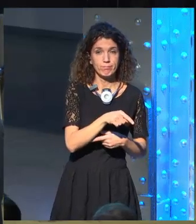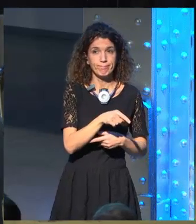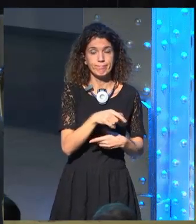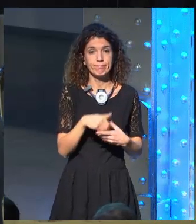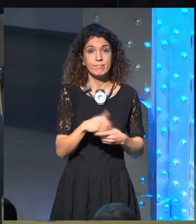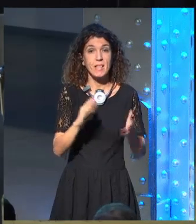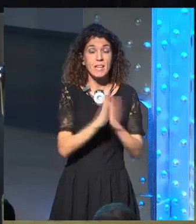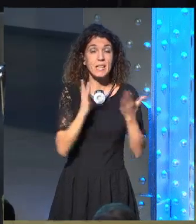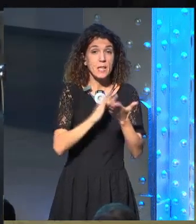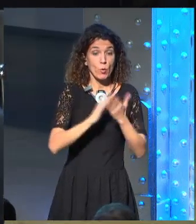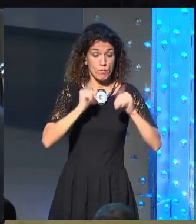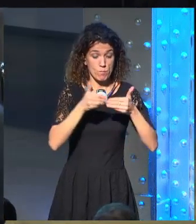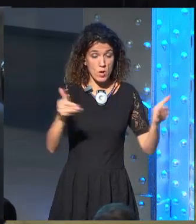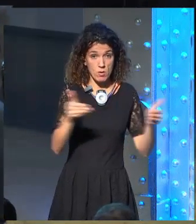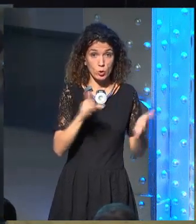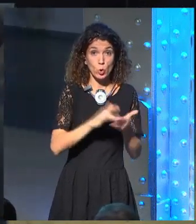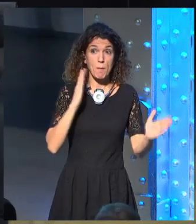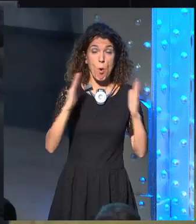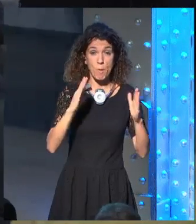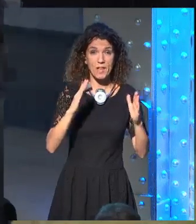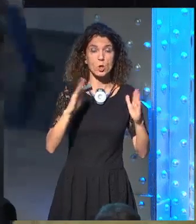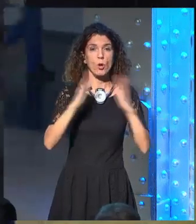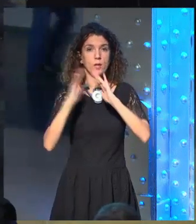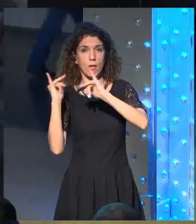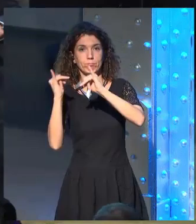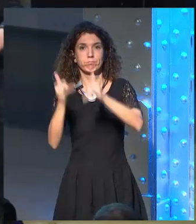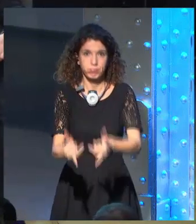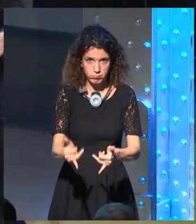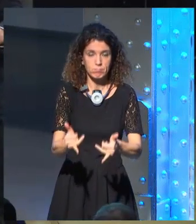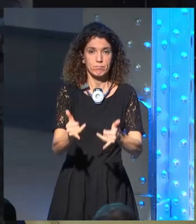El libro empieza con el momento en el que llegué a casa.